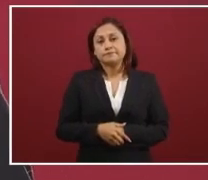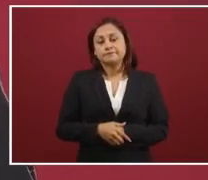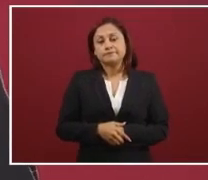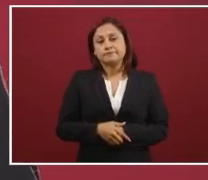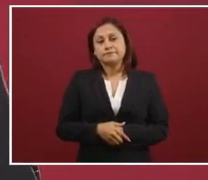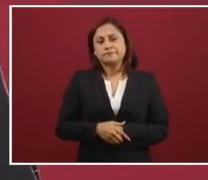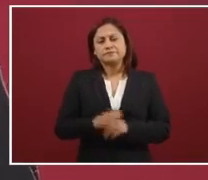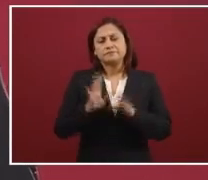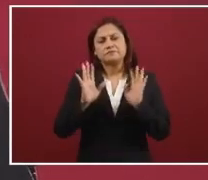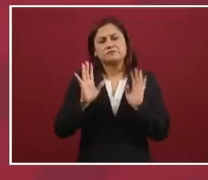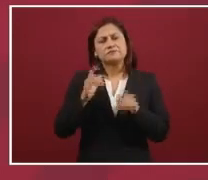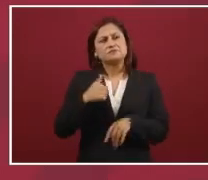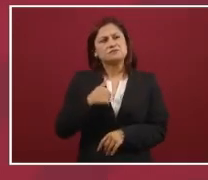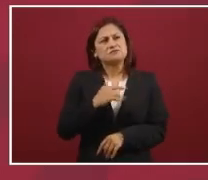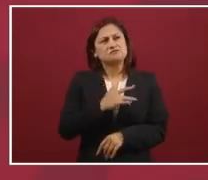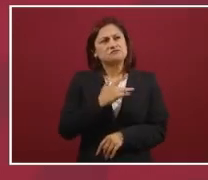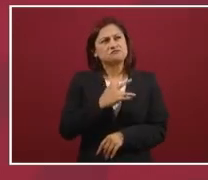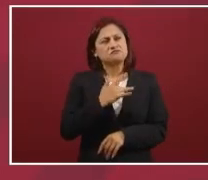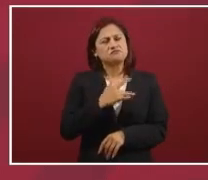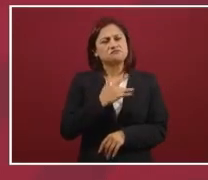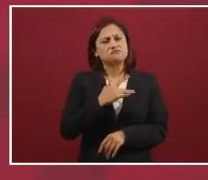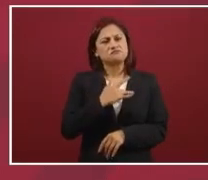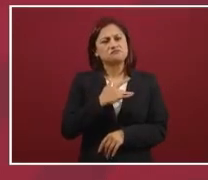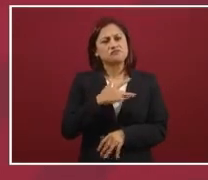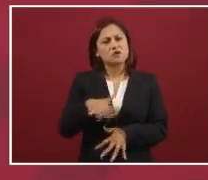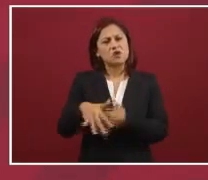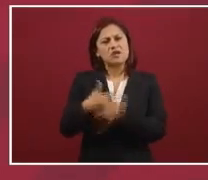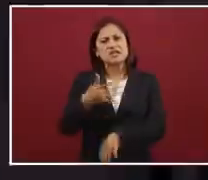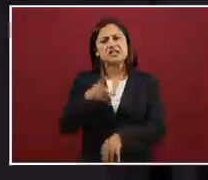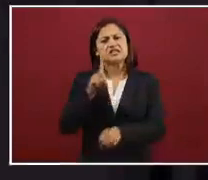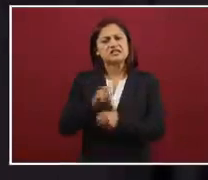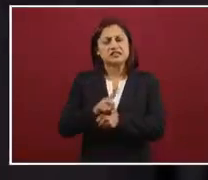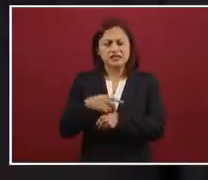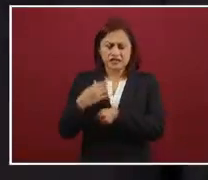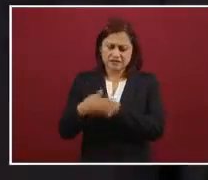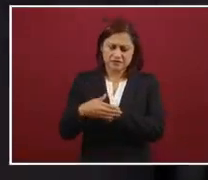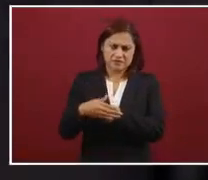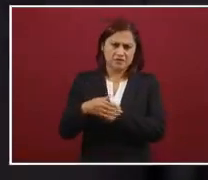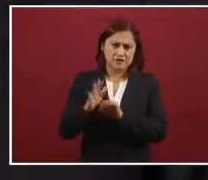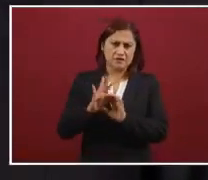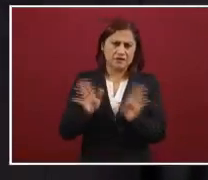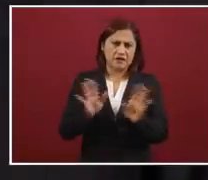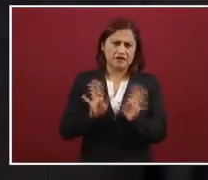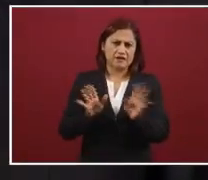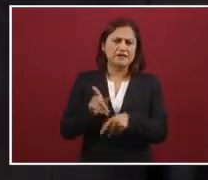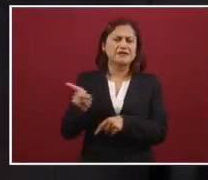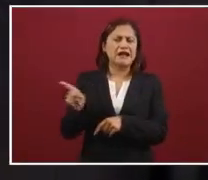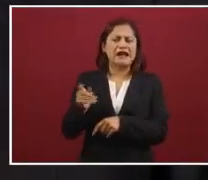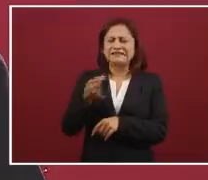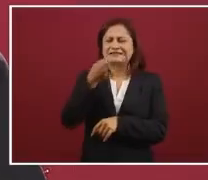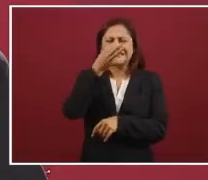en 15 días más, cuando mucho, ya está por terminarse el estudio.